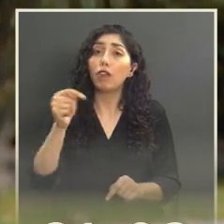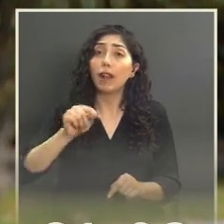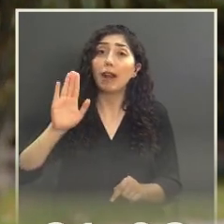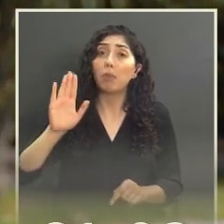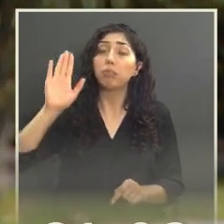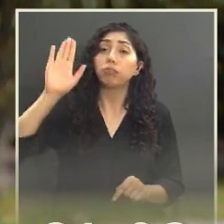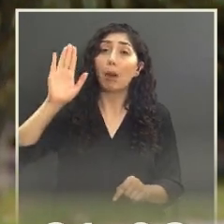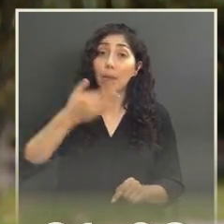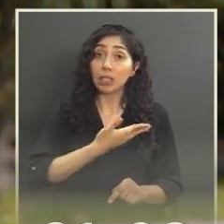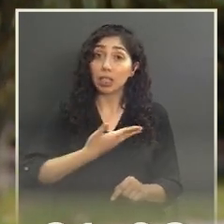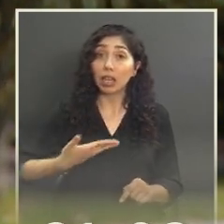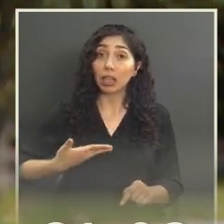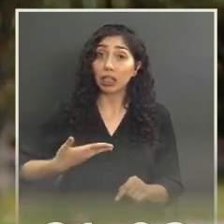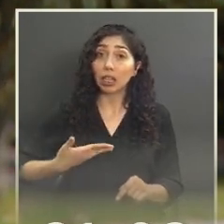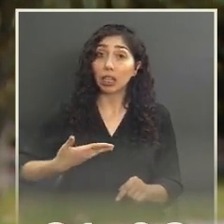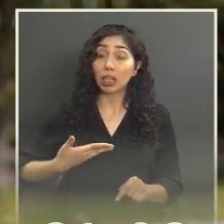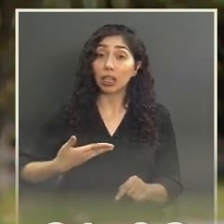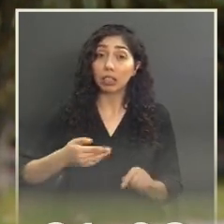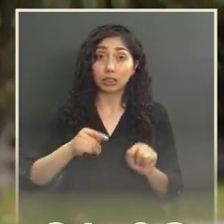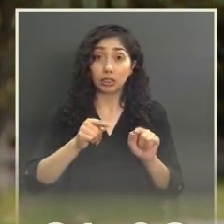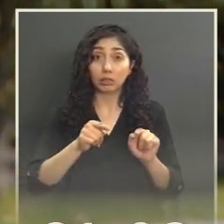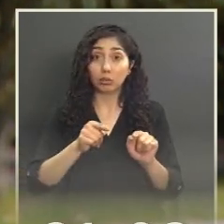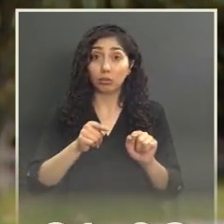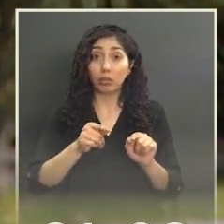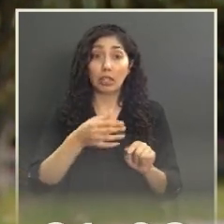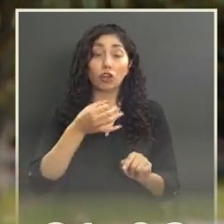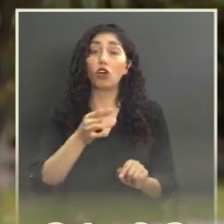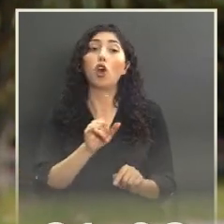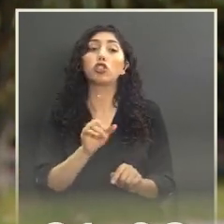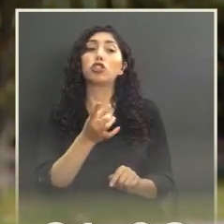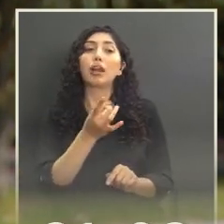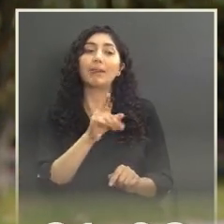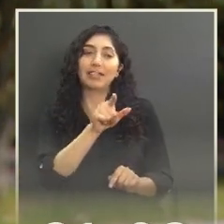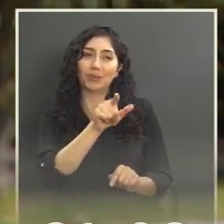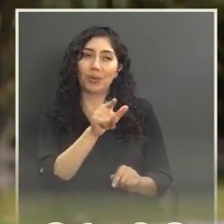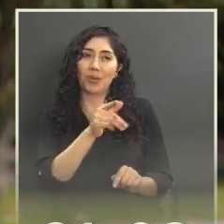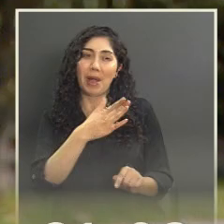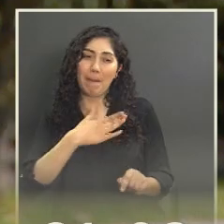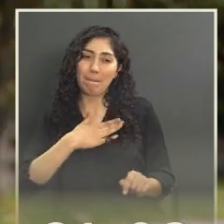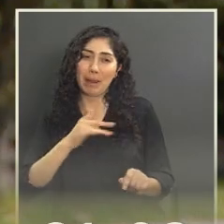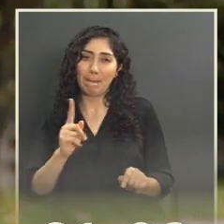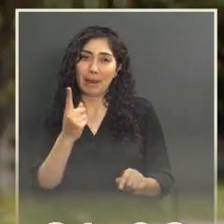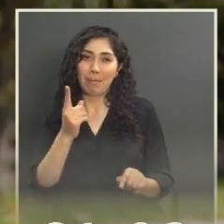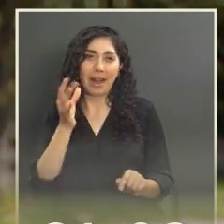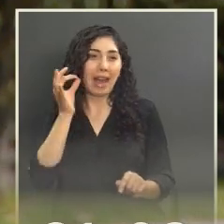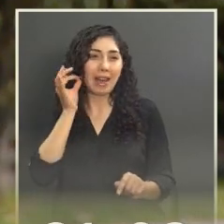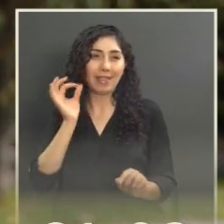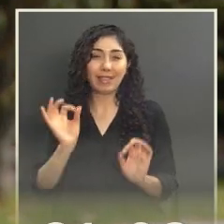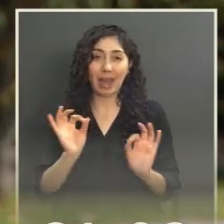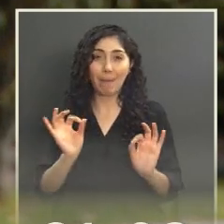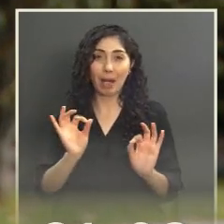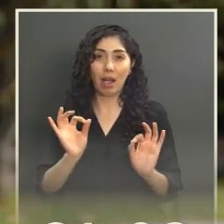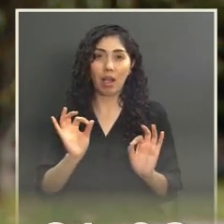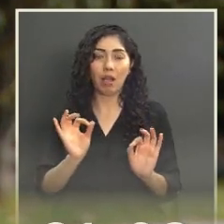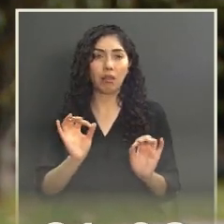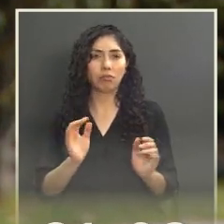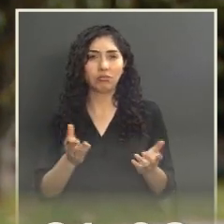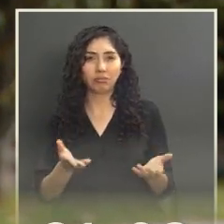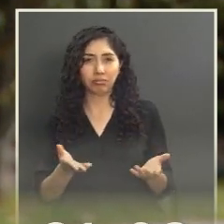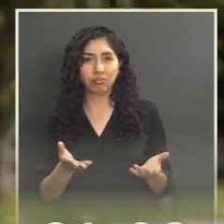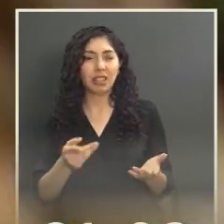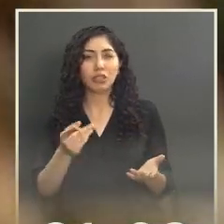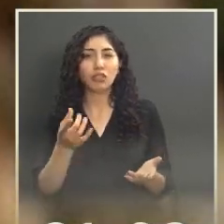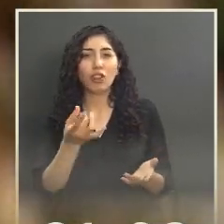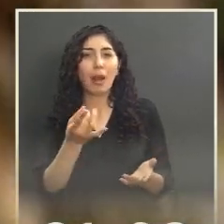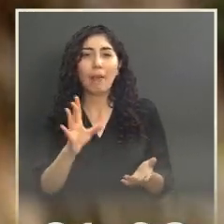Solo si tú fueras mi primera dama, entenderás que ahí no hay connotación sexual alguna. Fue una frase de